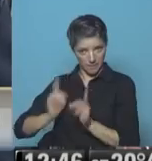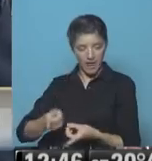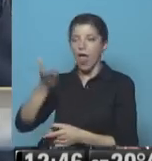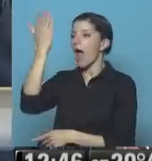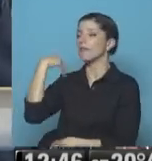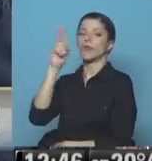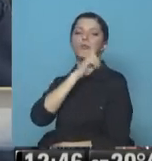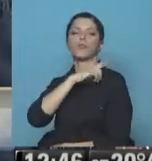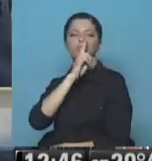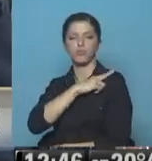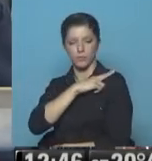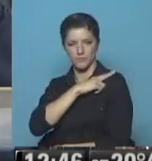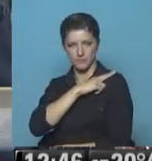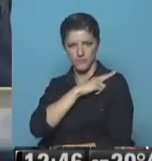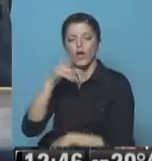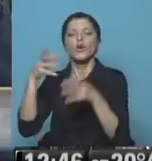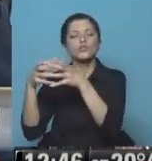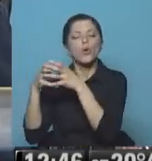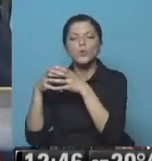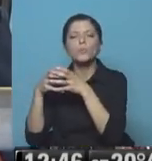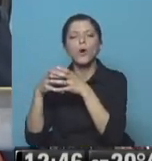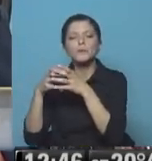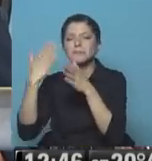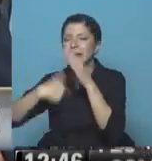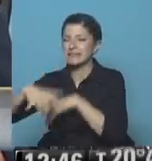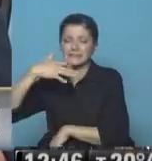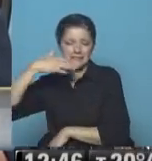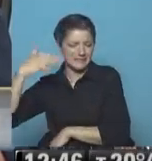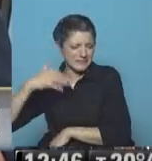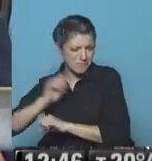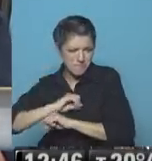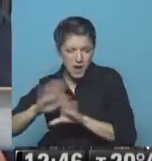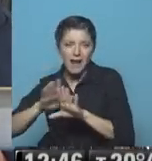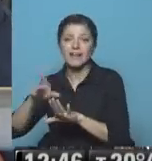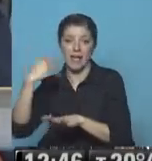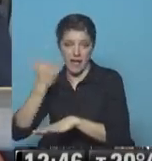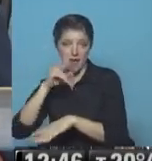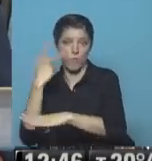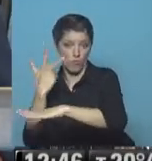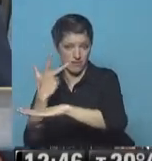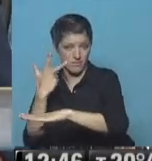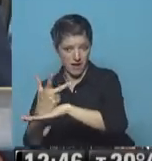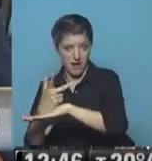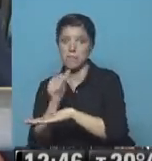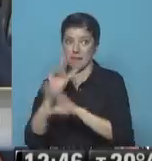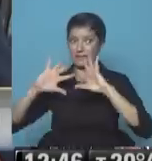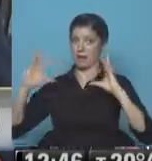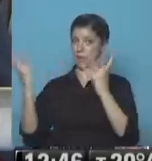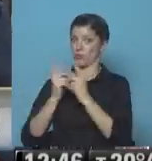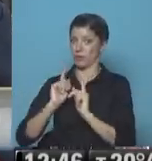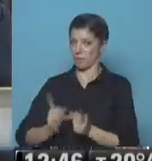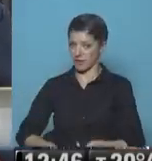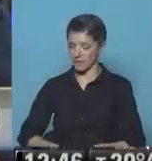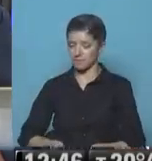comandos llamados Caiviles, que son uno de los comandos más sanguinarios que hay en Guatemala y que creo que en el mundo, él